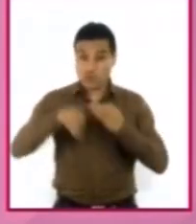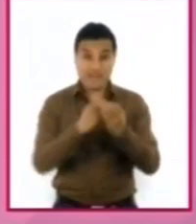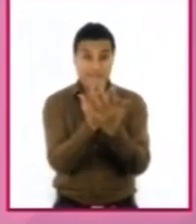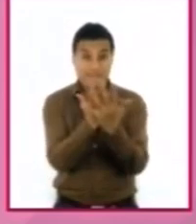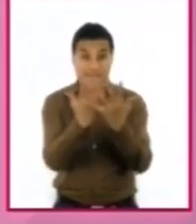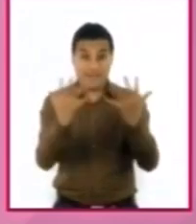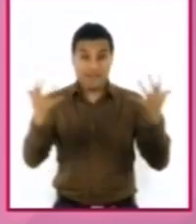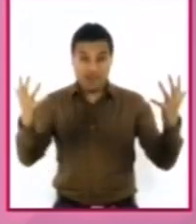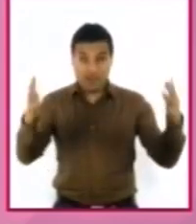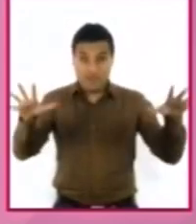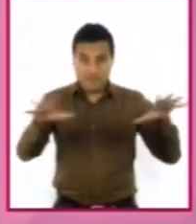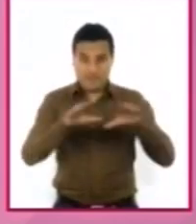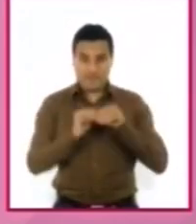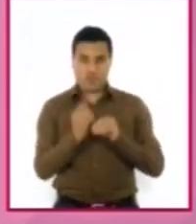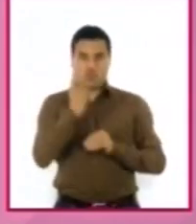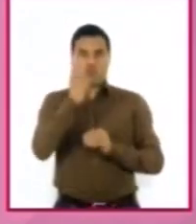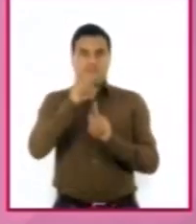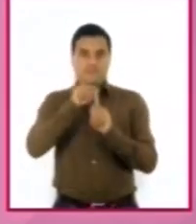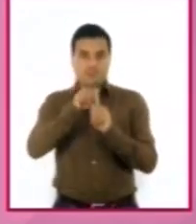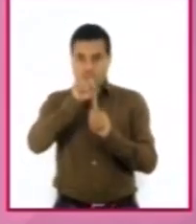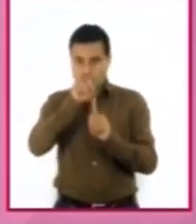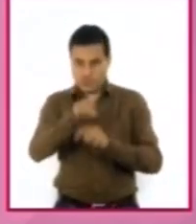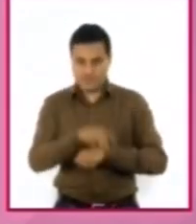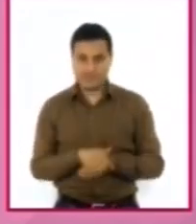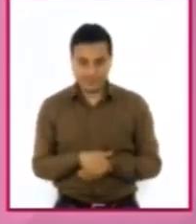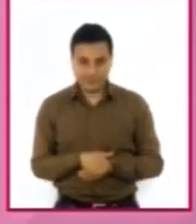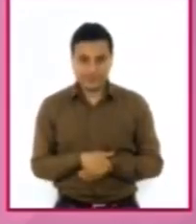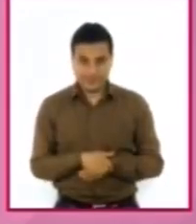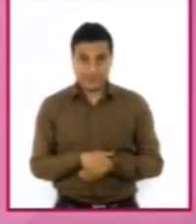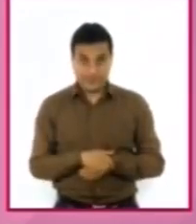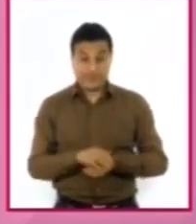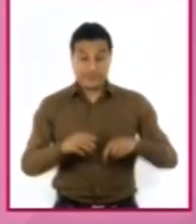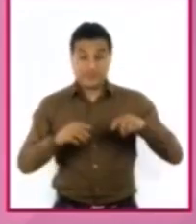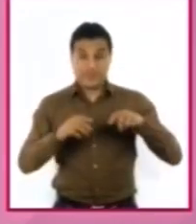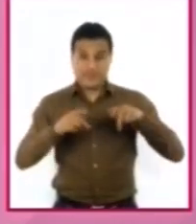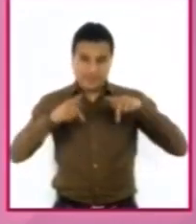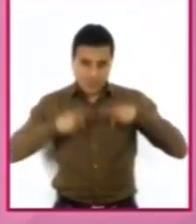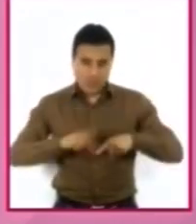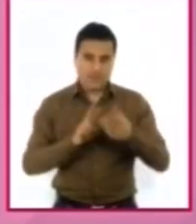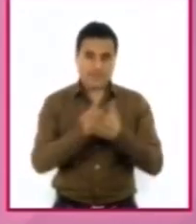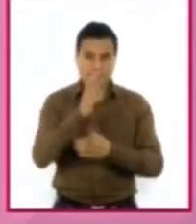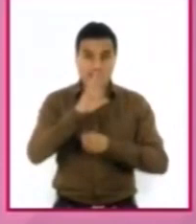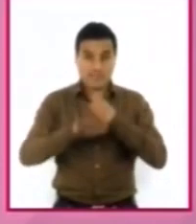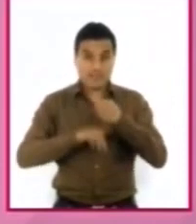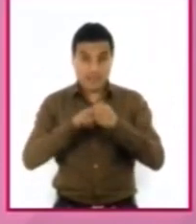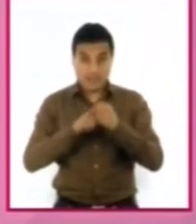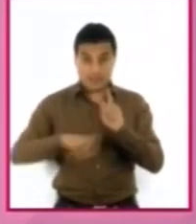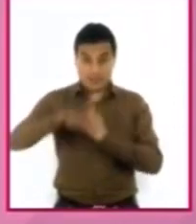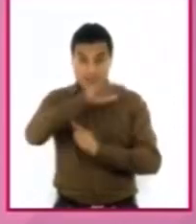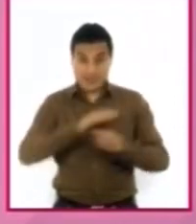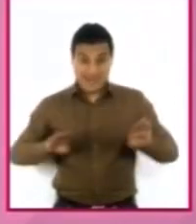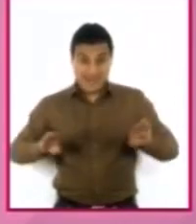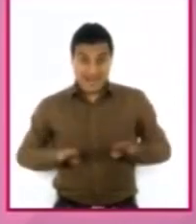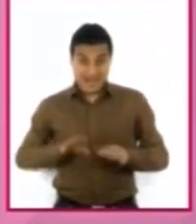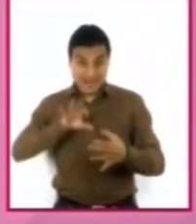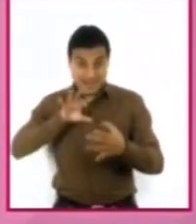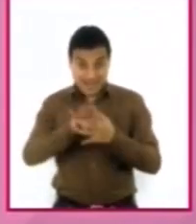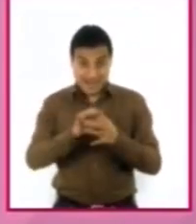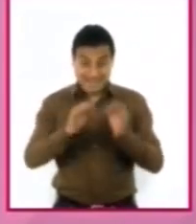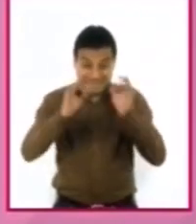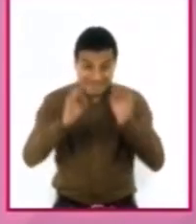son iguales, así que los mejor adaptados sobreviven y producen descendencia, mientras que los